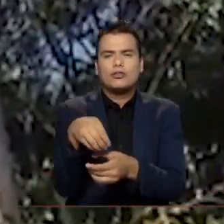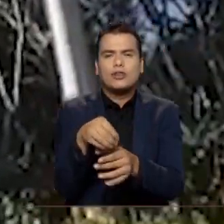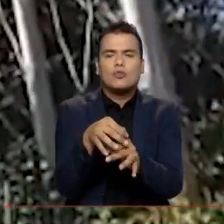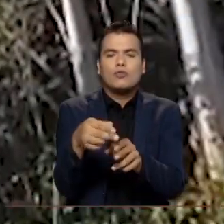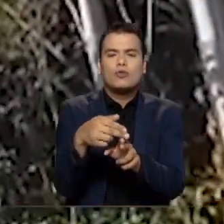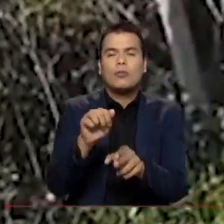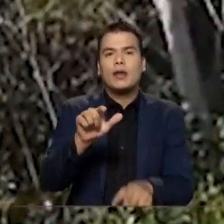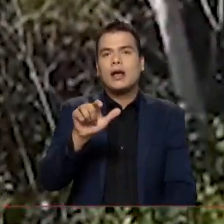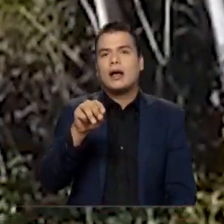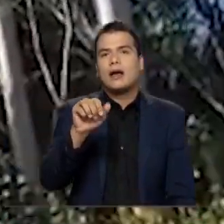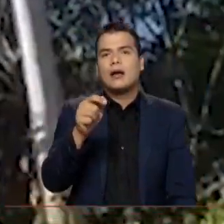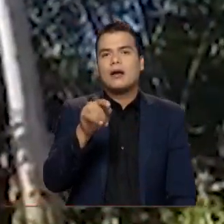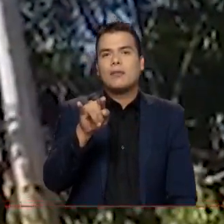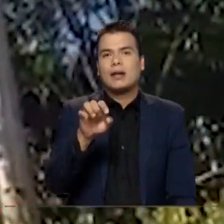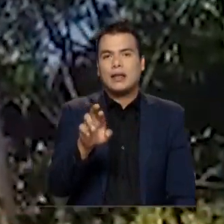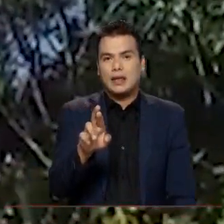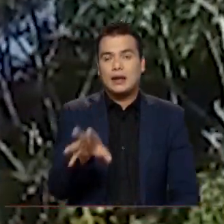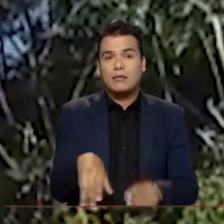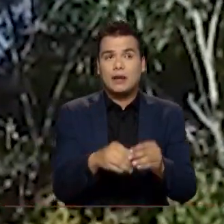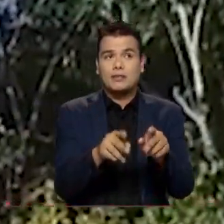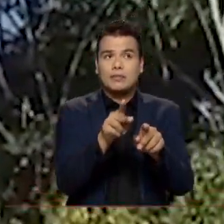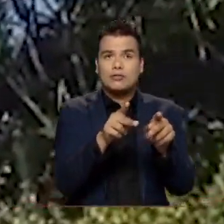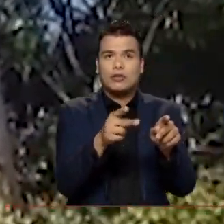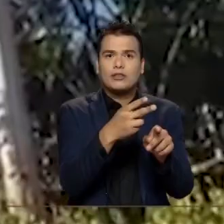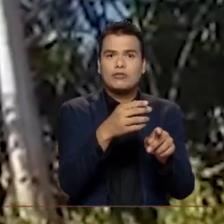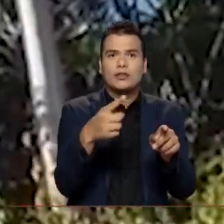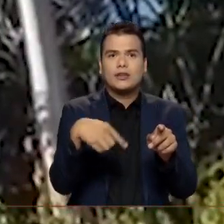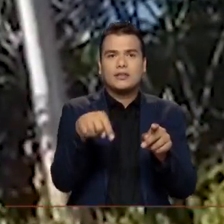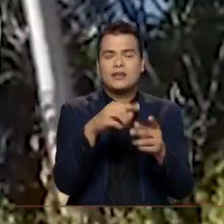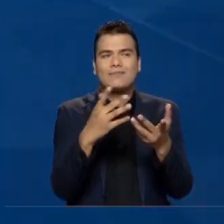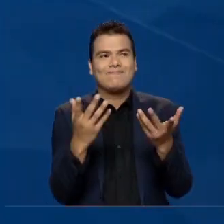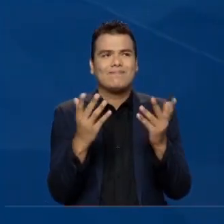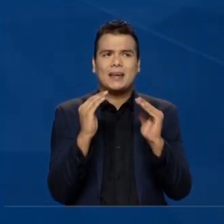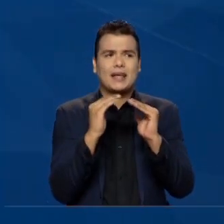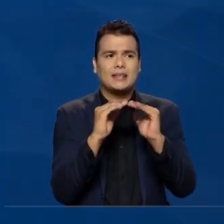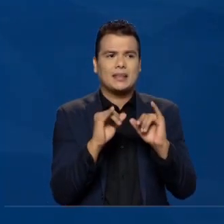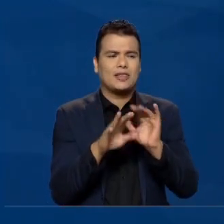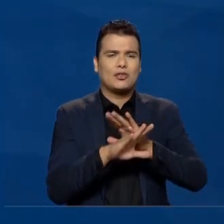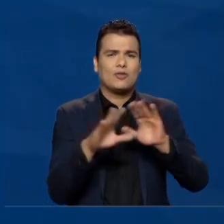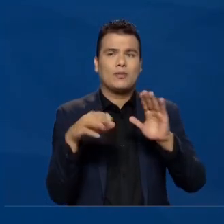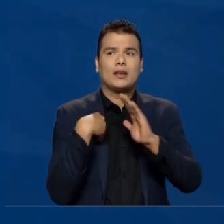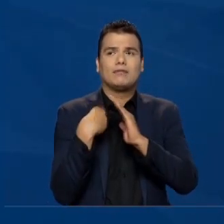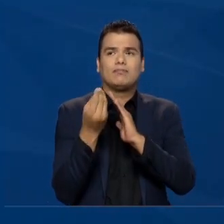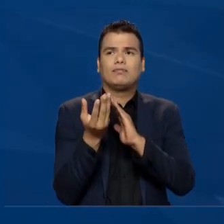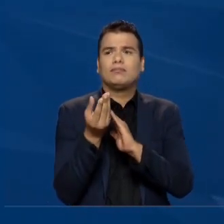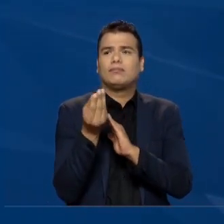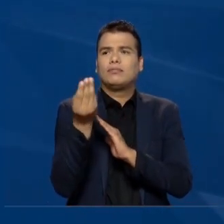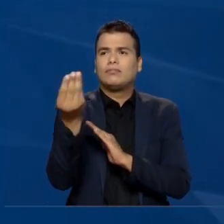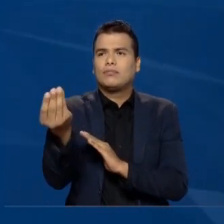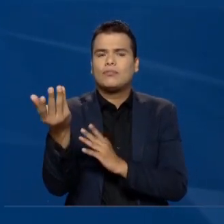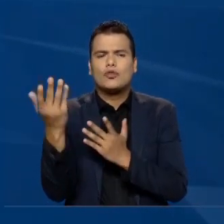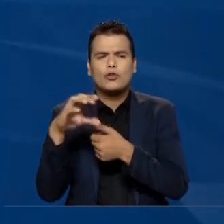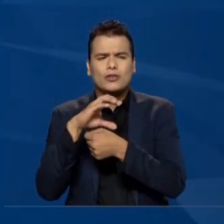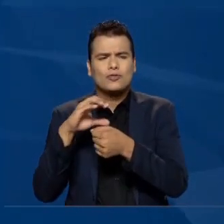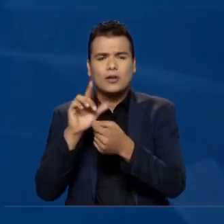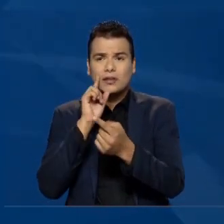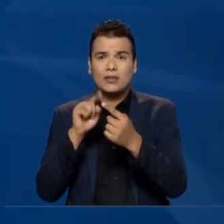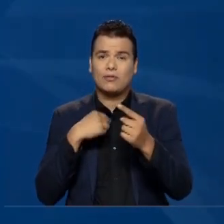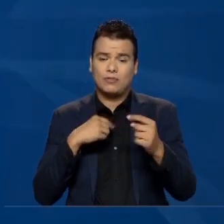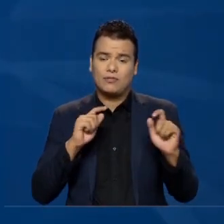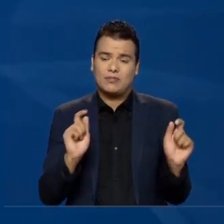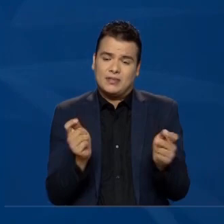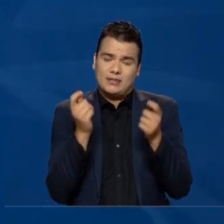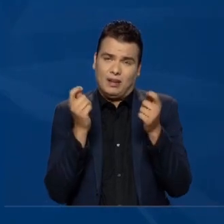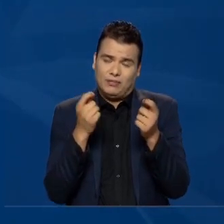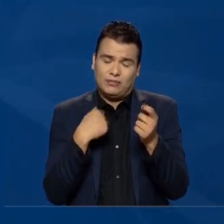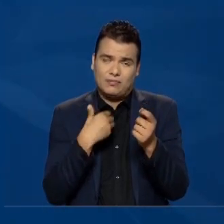municipio de Almaguer, y otras 80 se desplazaron desde las veredas aledañas al corregimiento de La Herradura hacia el área urbana buscando un refugio